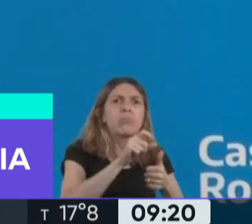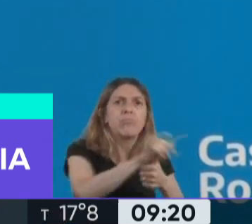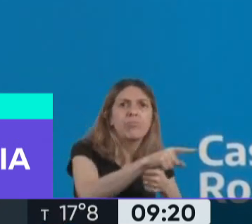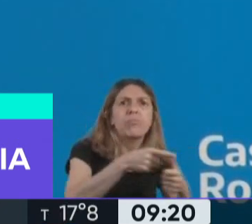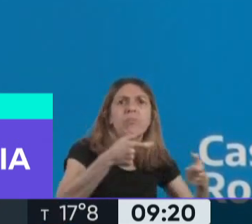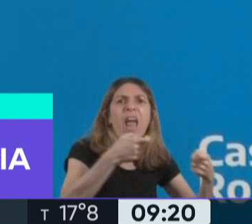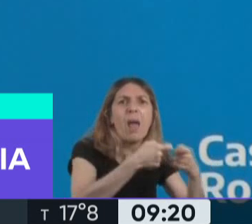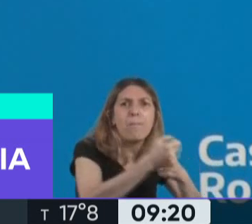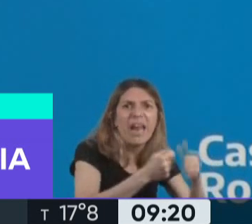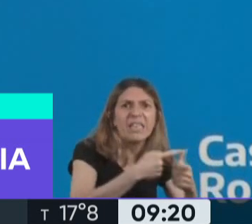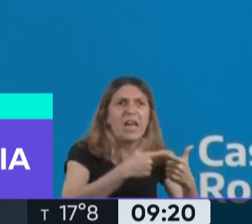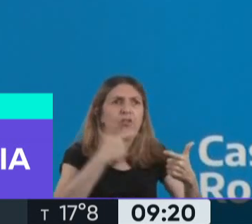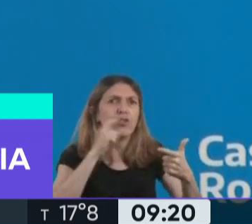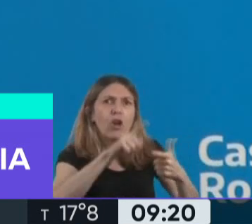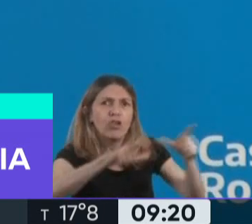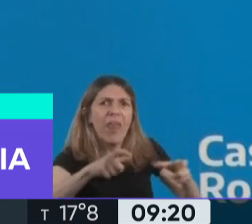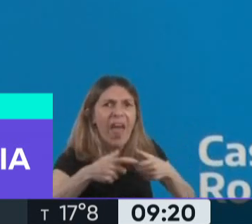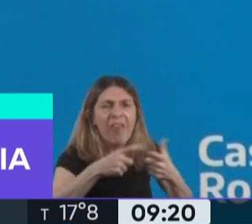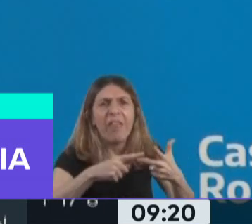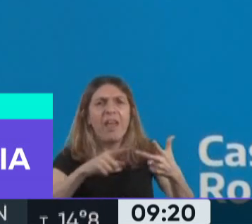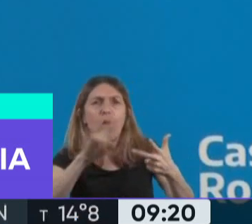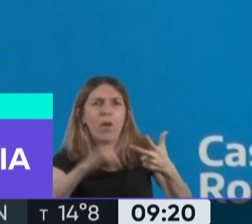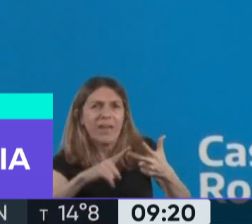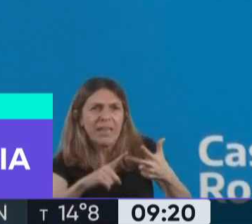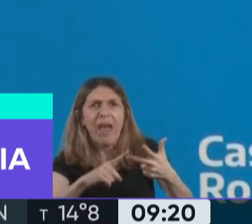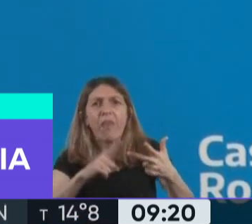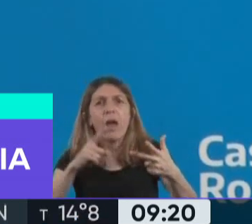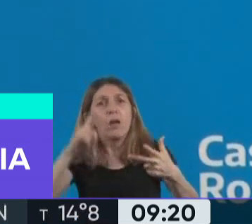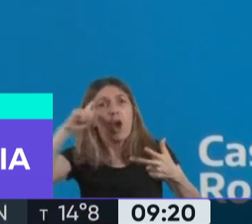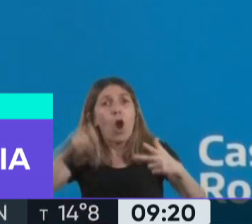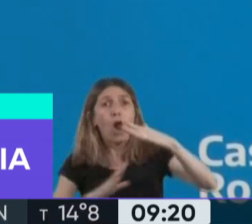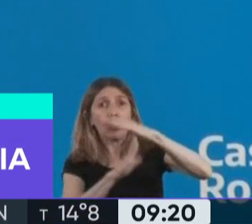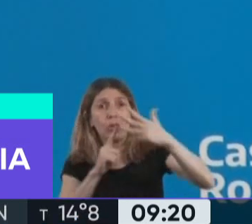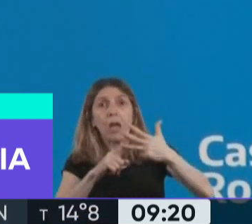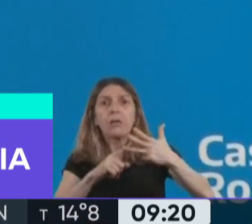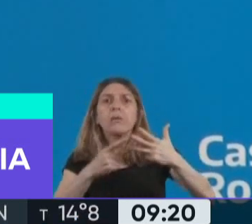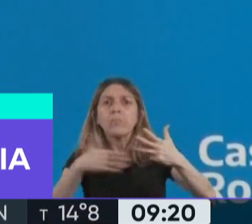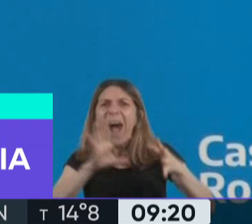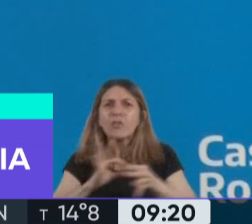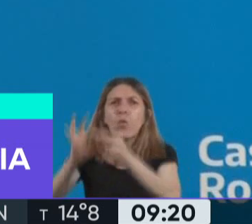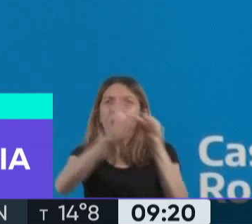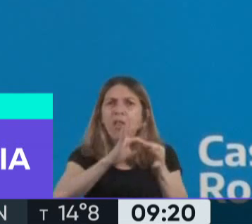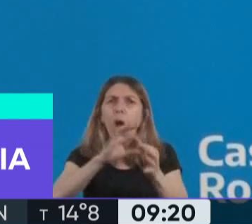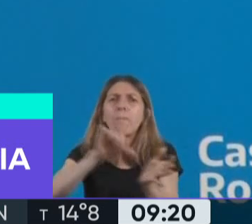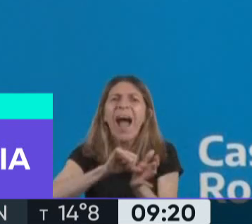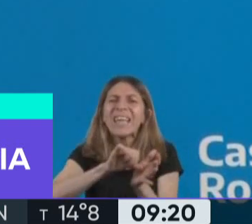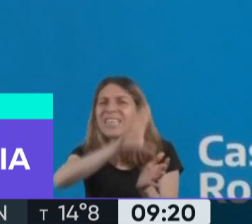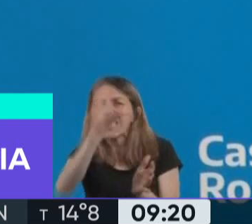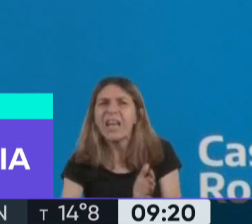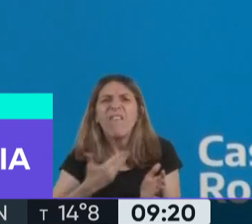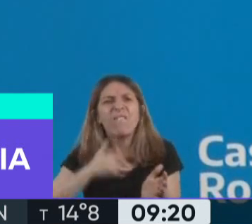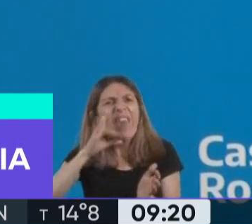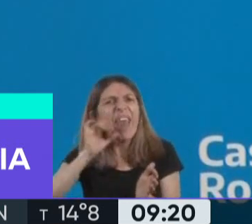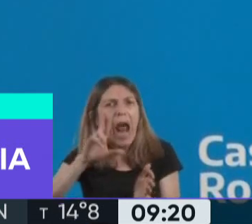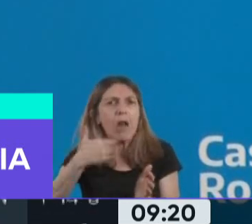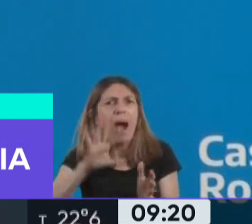sociales, académicos, para debatir estos temas. Está la Corte Suprema, está la posibilidad de un país más federal. Un país más federal implica también preguntarse,